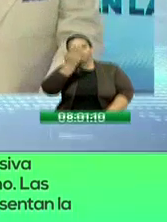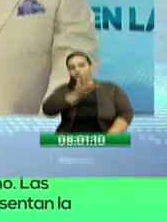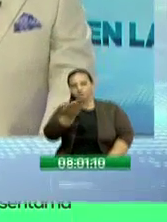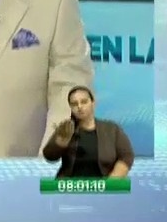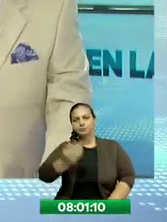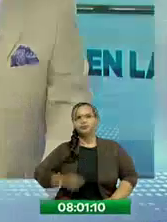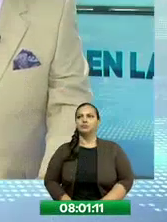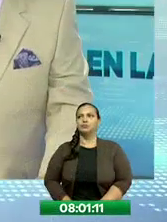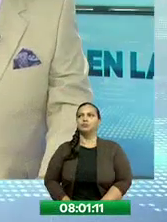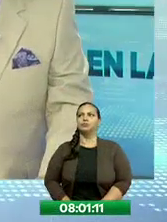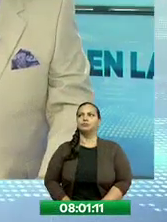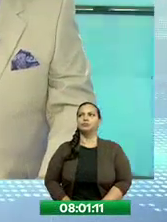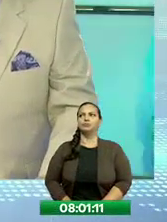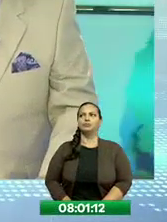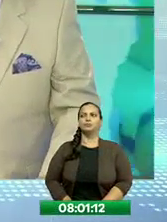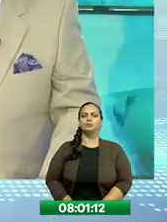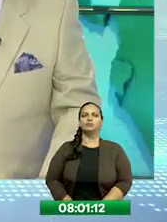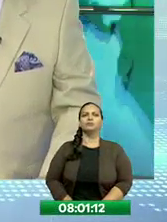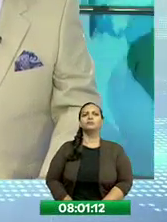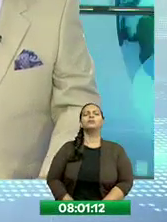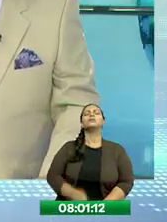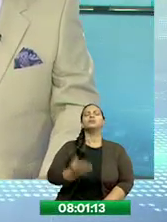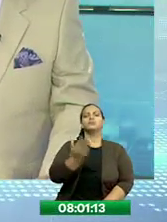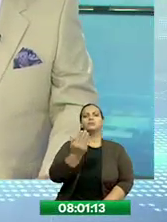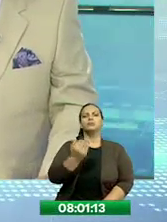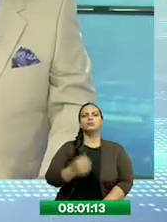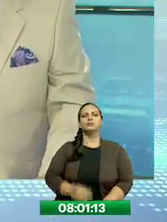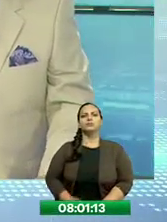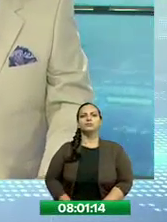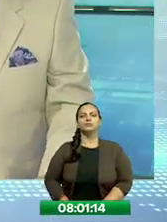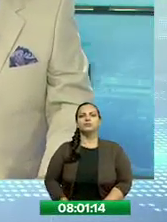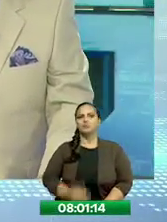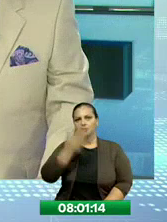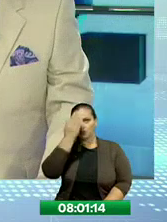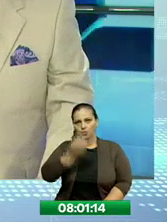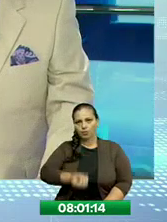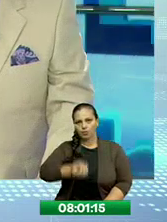De inmediato, después de saludar a nuestros televidentes, usted tiene la información. Buenos días.